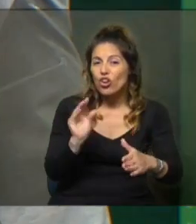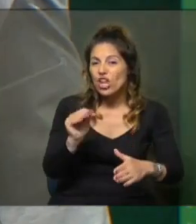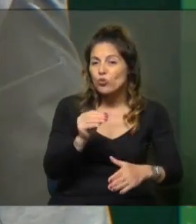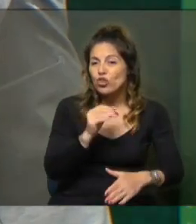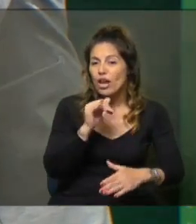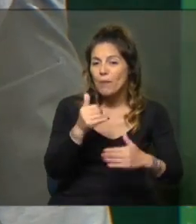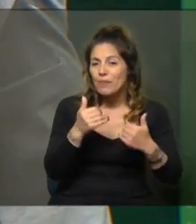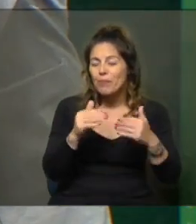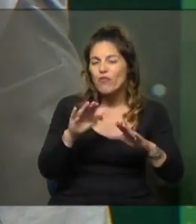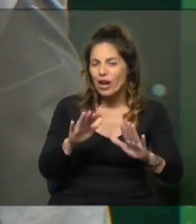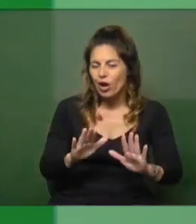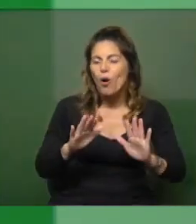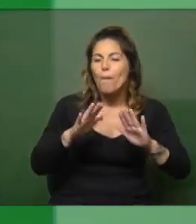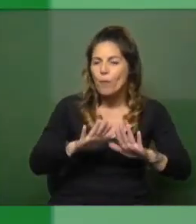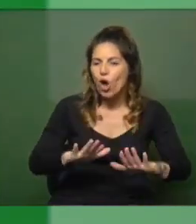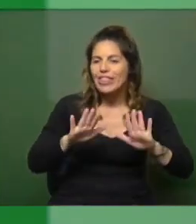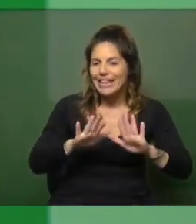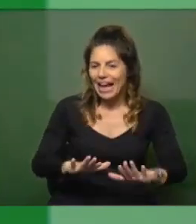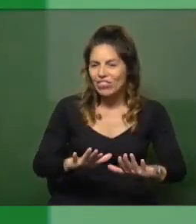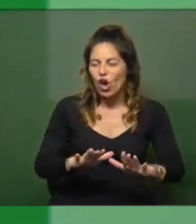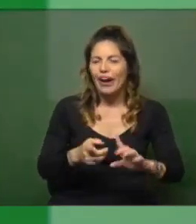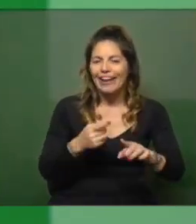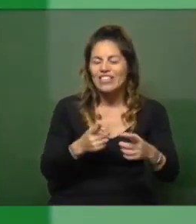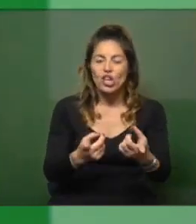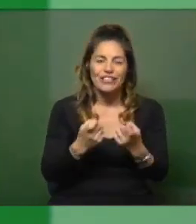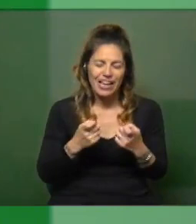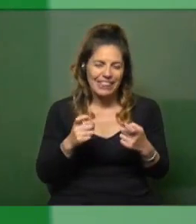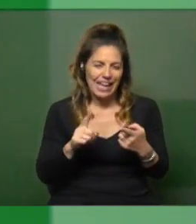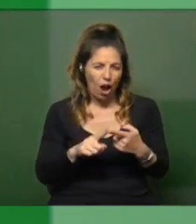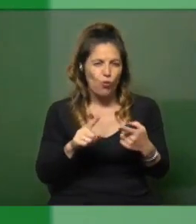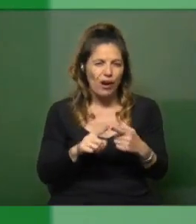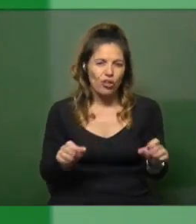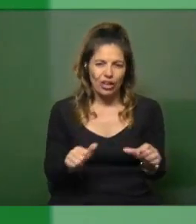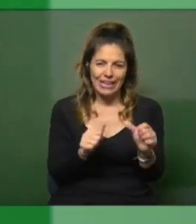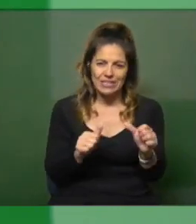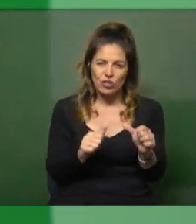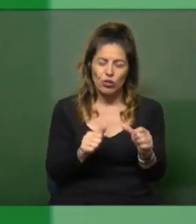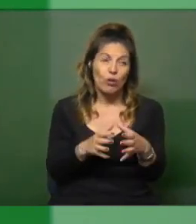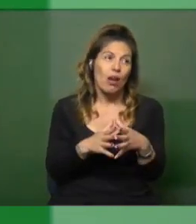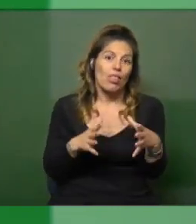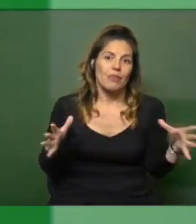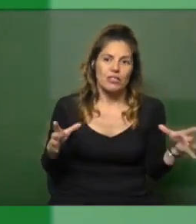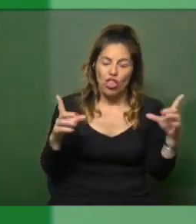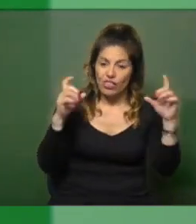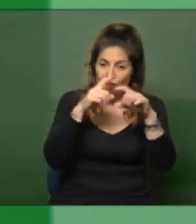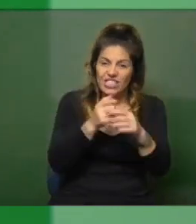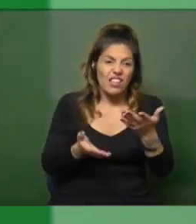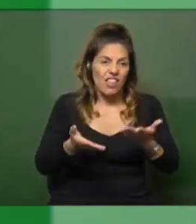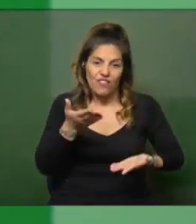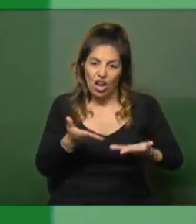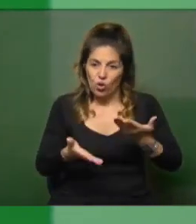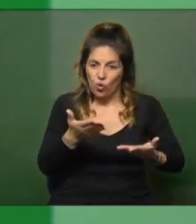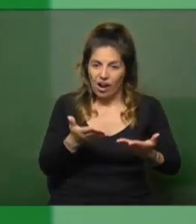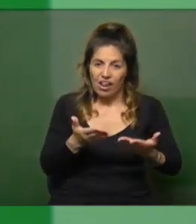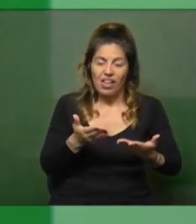luego lo fue fue rebajando en función de las necesarias alianzas que hizo son de una dimensión muy difícil de evaluar en